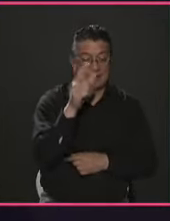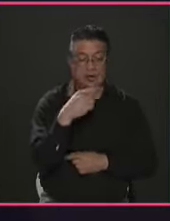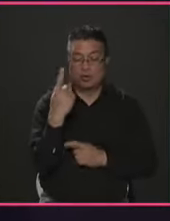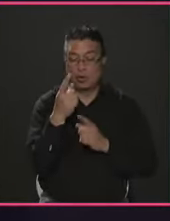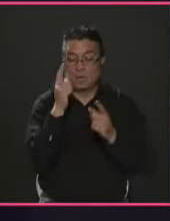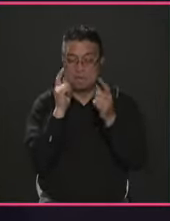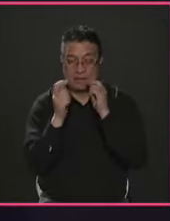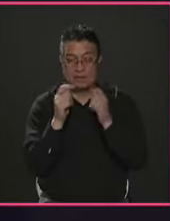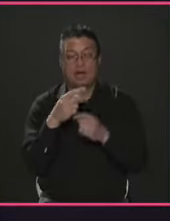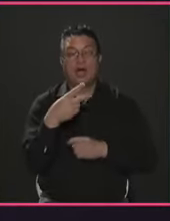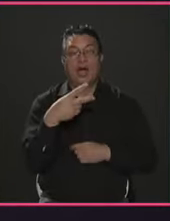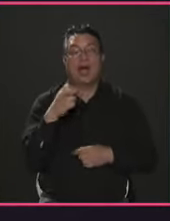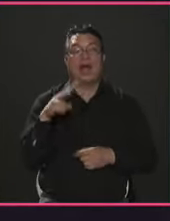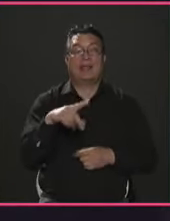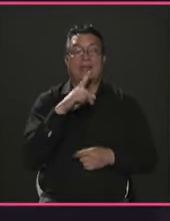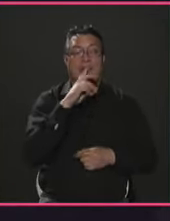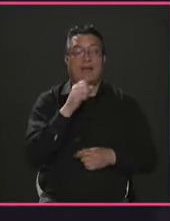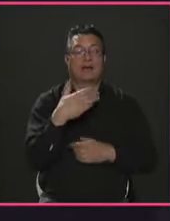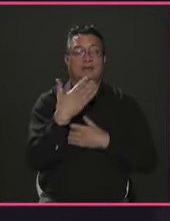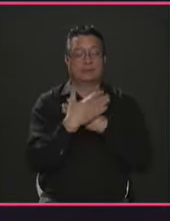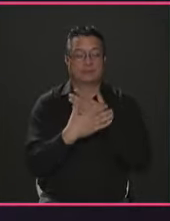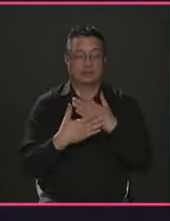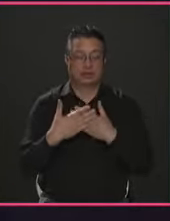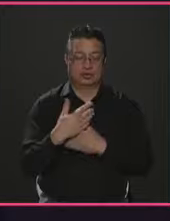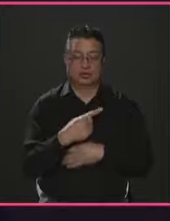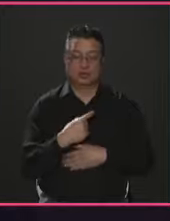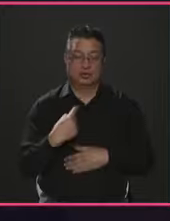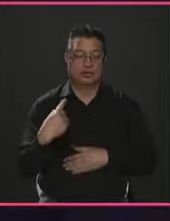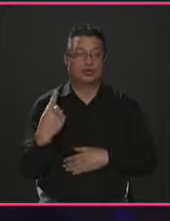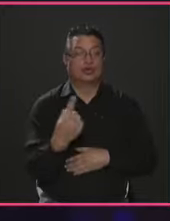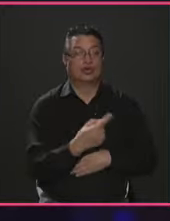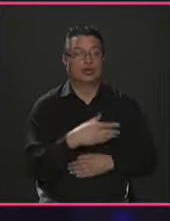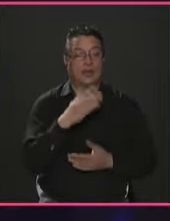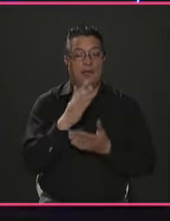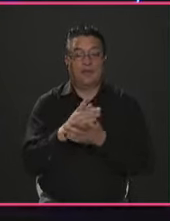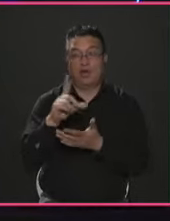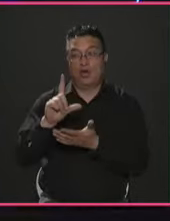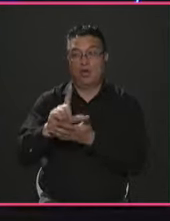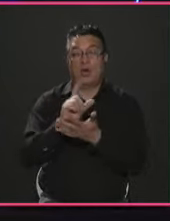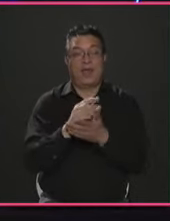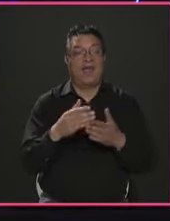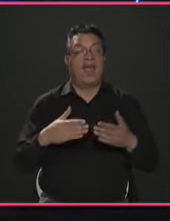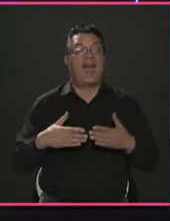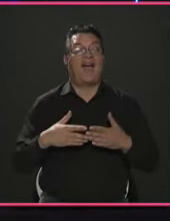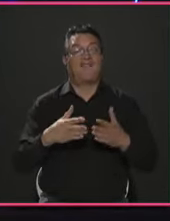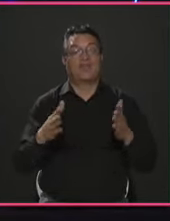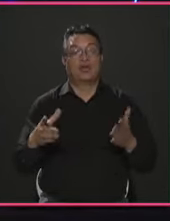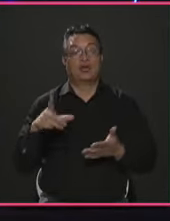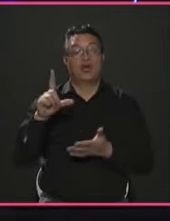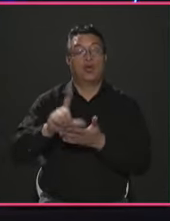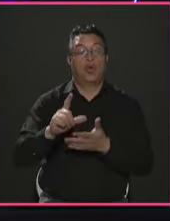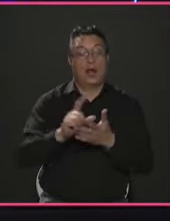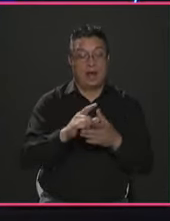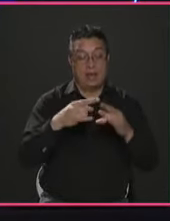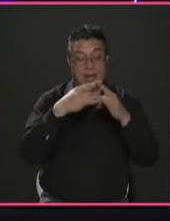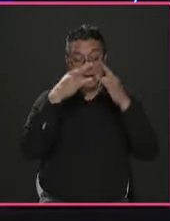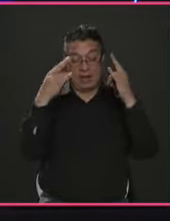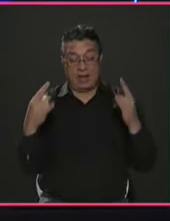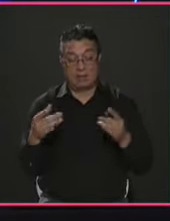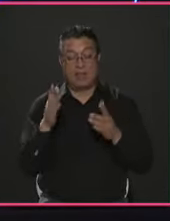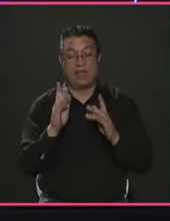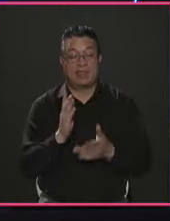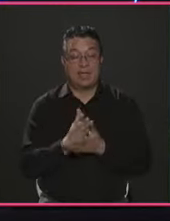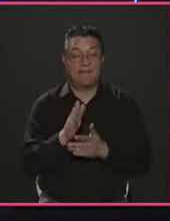peligros del anav virus y para poder protegerse de todo esto en espacios abiertos en lugares para acampar donde tienen que